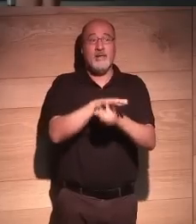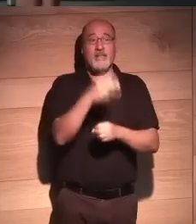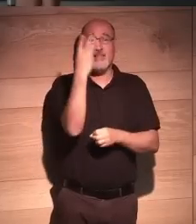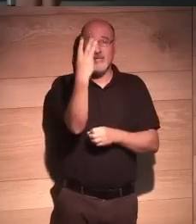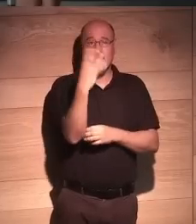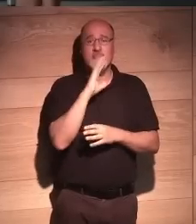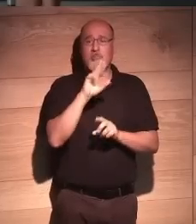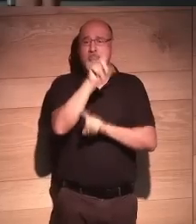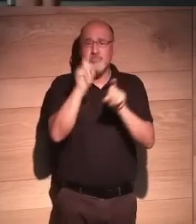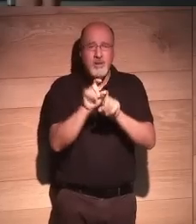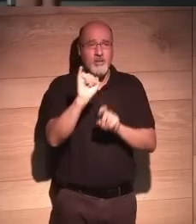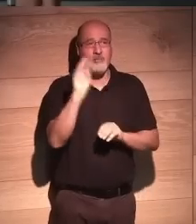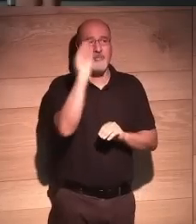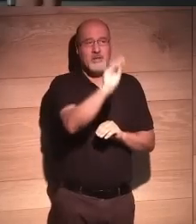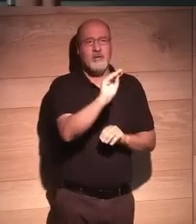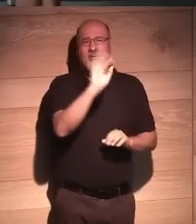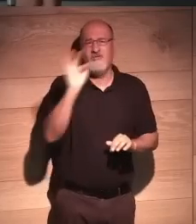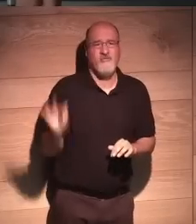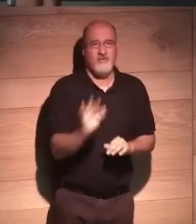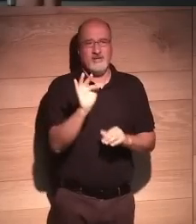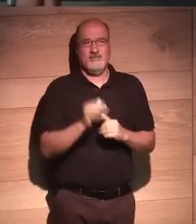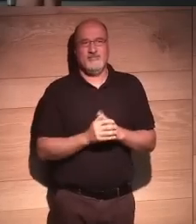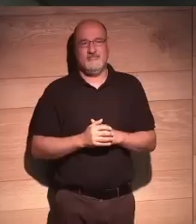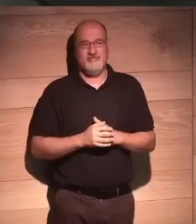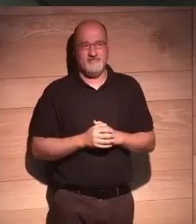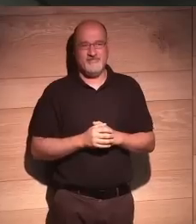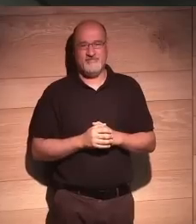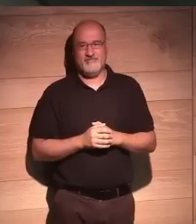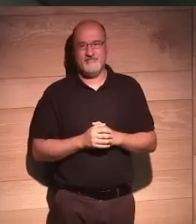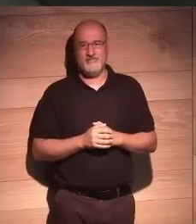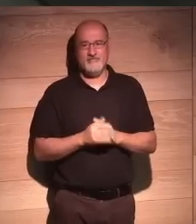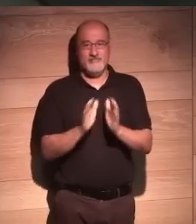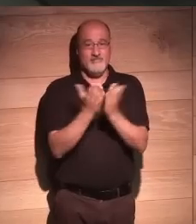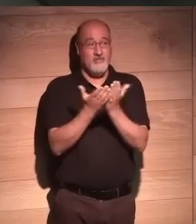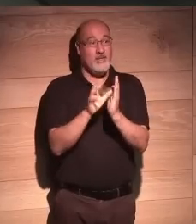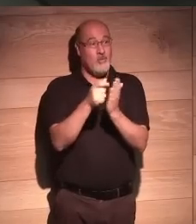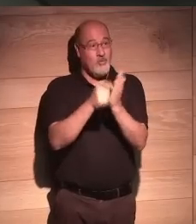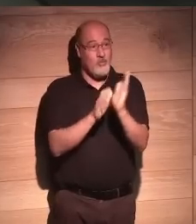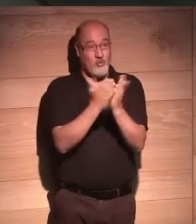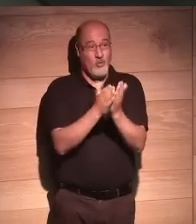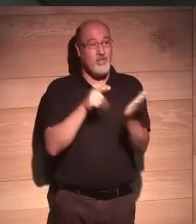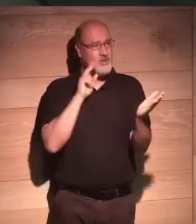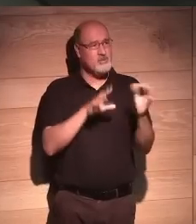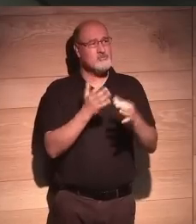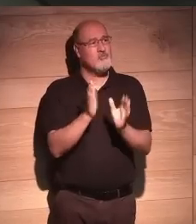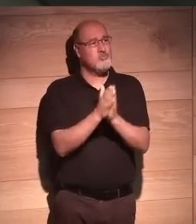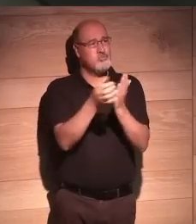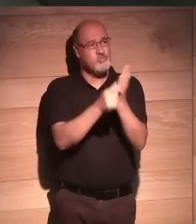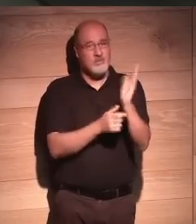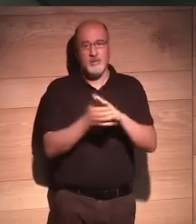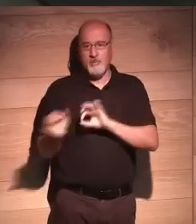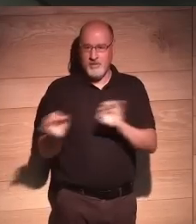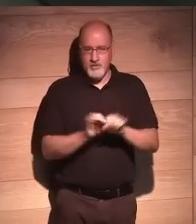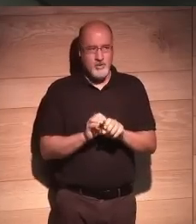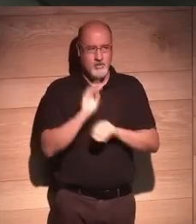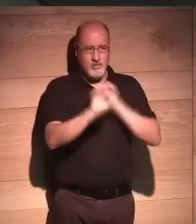Seguro que tenéis una pregunta preparada. Pues venga. Sí, sí. Han traído cuadernos, yo las he visto, ¿verdad? Hemos Bueno, visto Hoy nos tenían han faltado- unas cosas, se habían